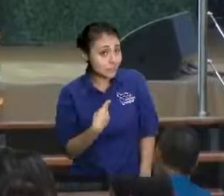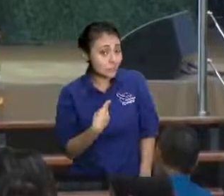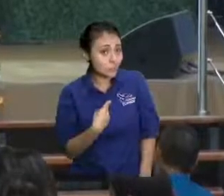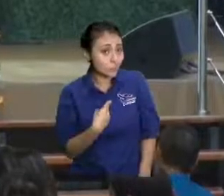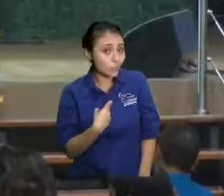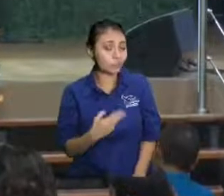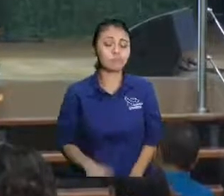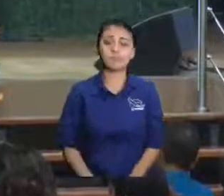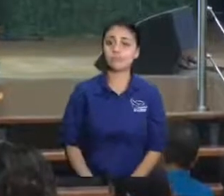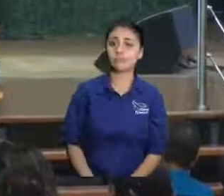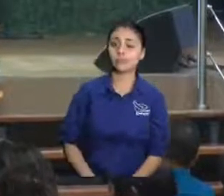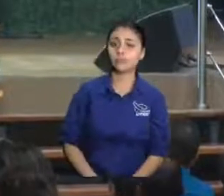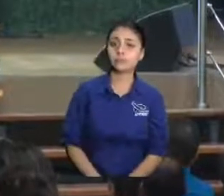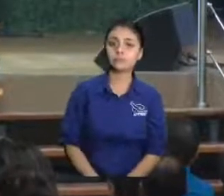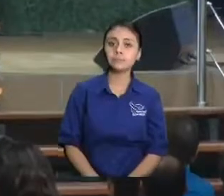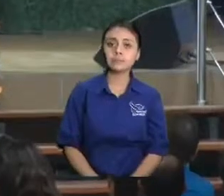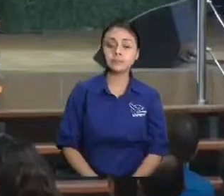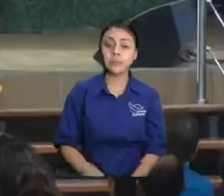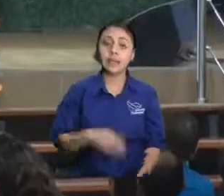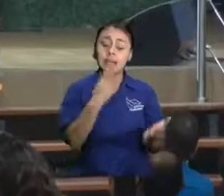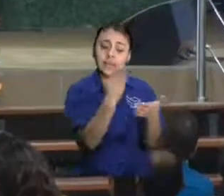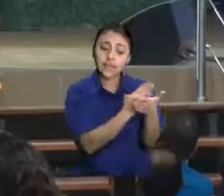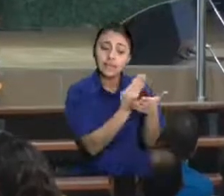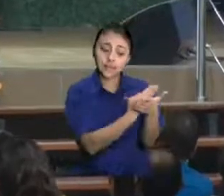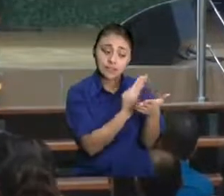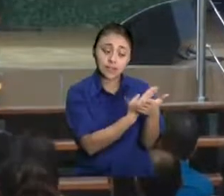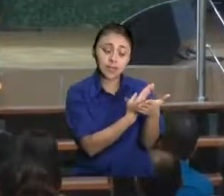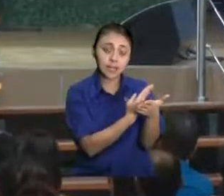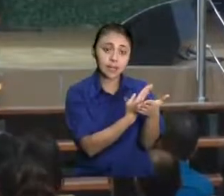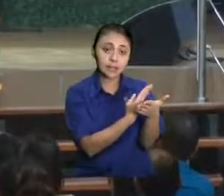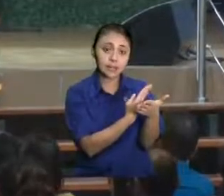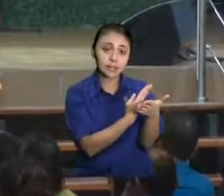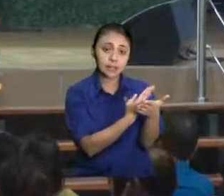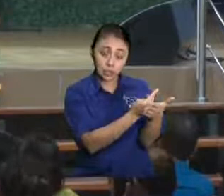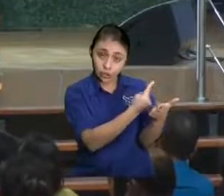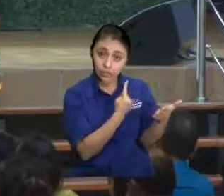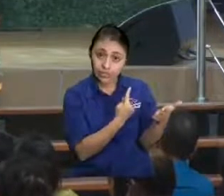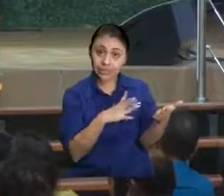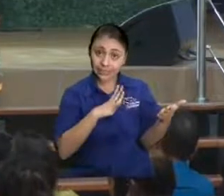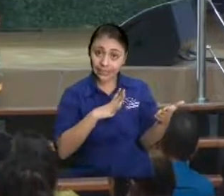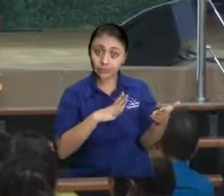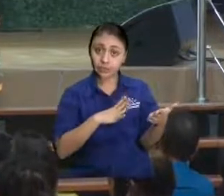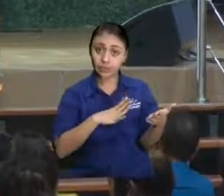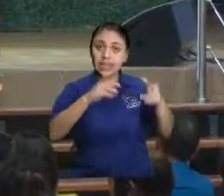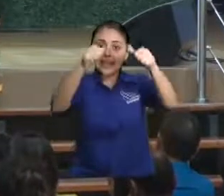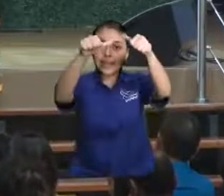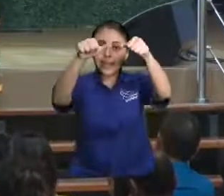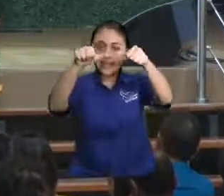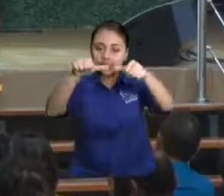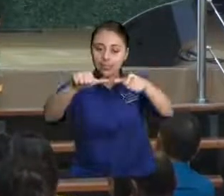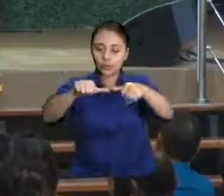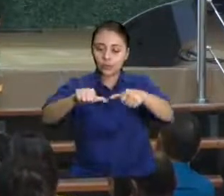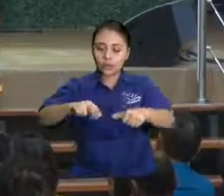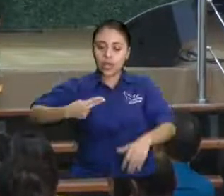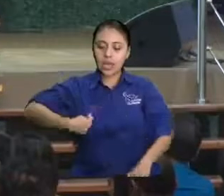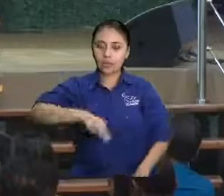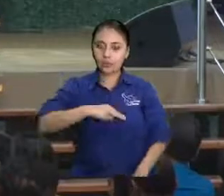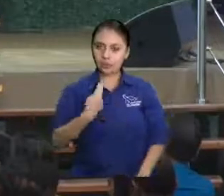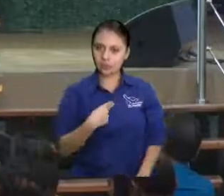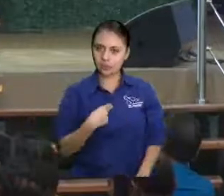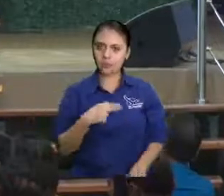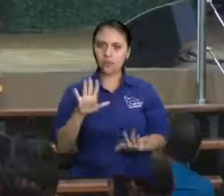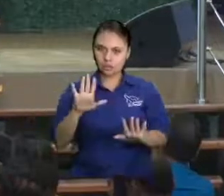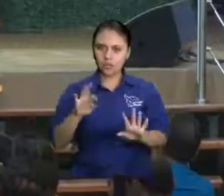la Biblia. Que lo que deberíamos de hacer es vernos a nosotros mismos. Si no, ¿para qué? Si no, mire, ¿usted para qué viene a la